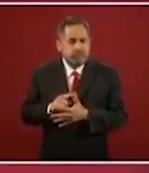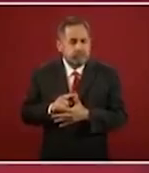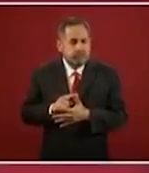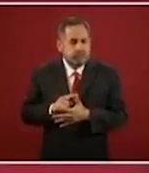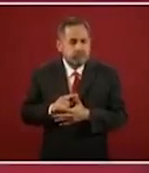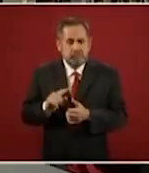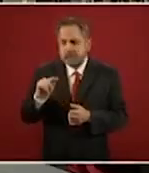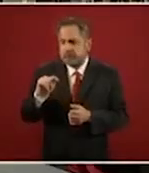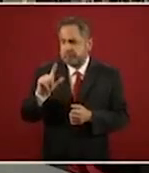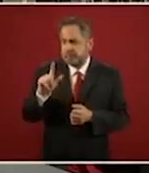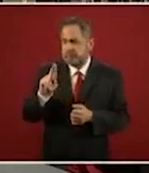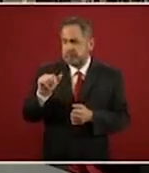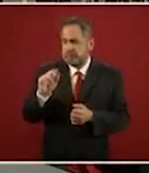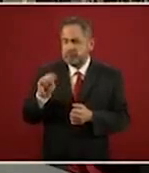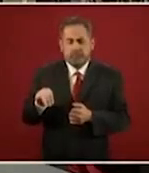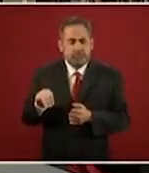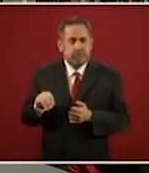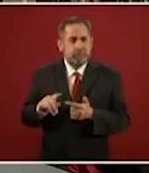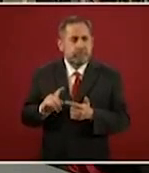Tulum,